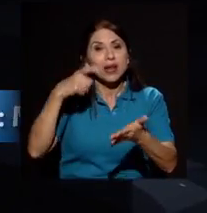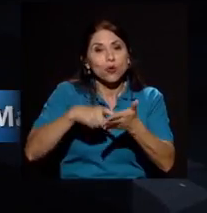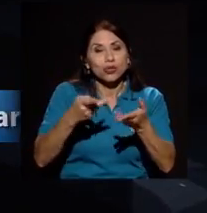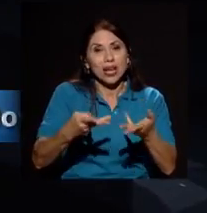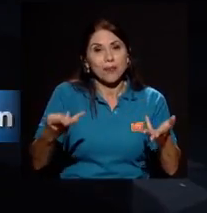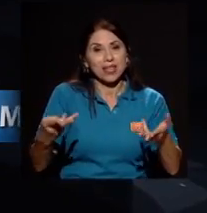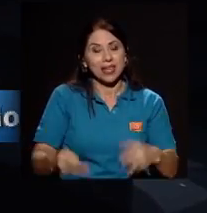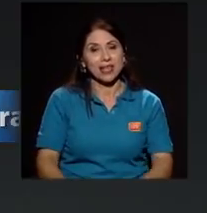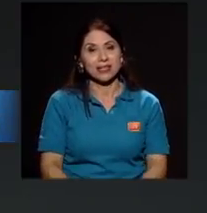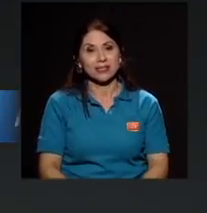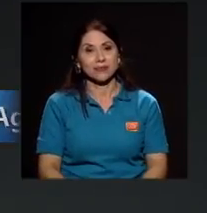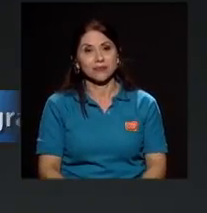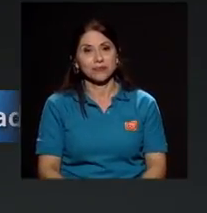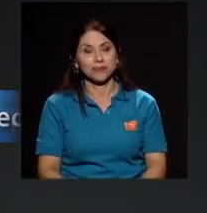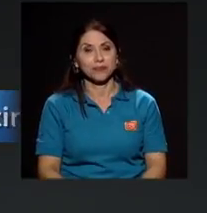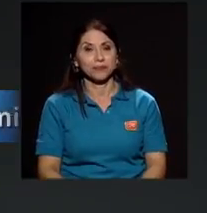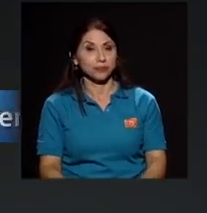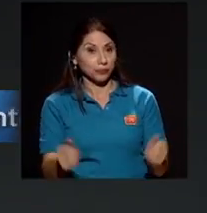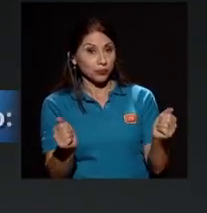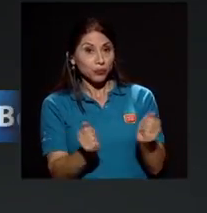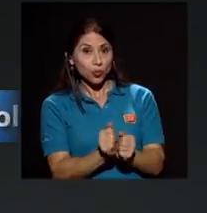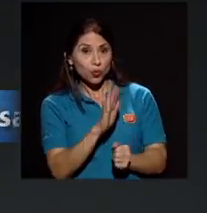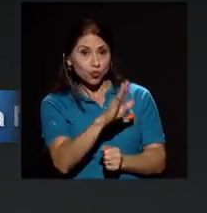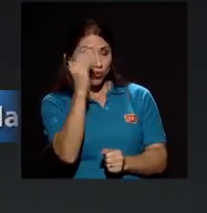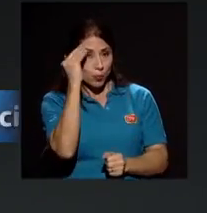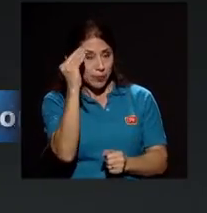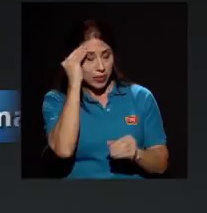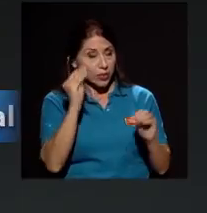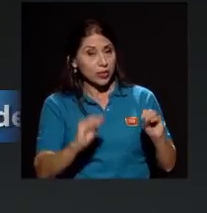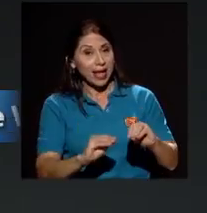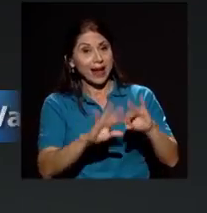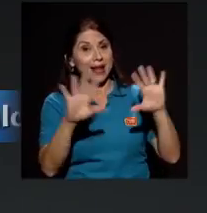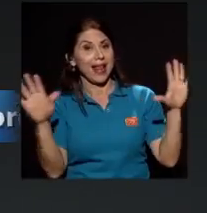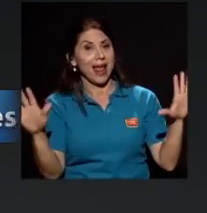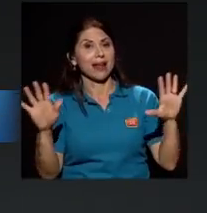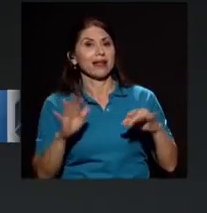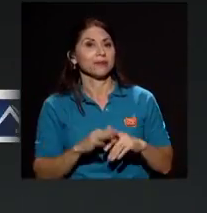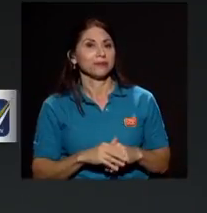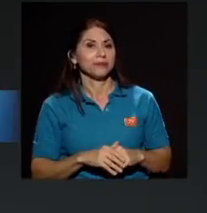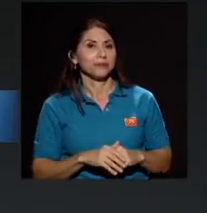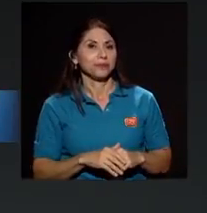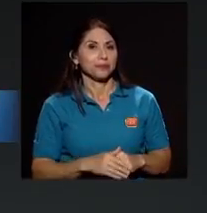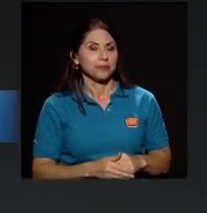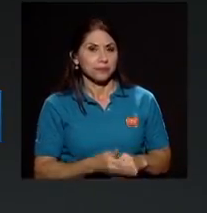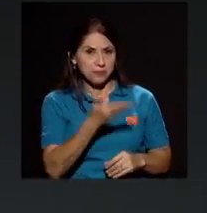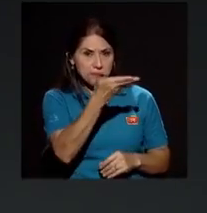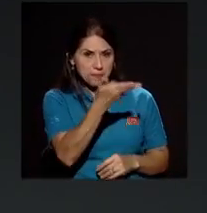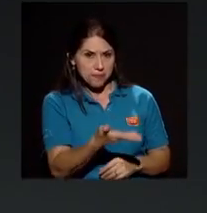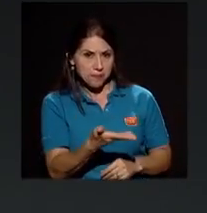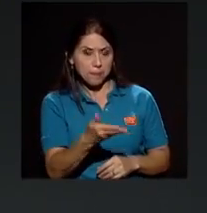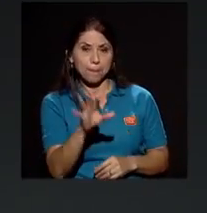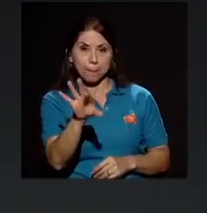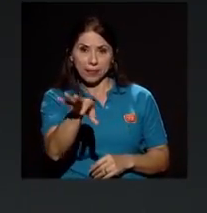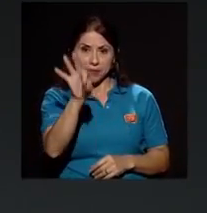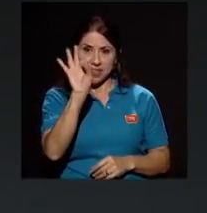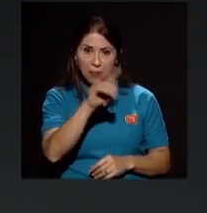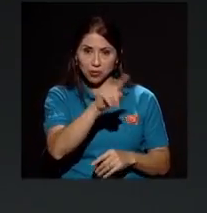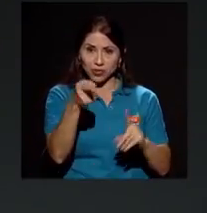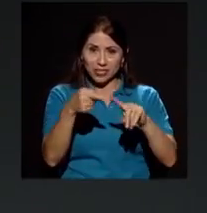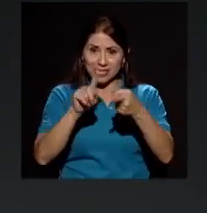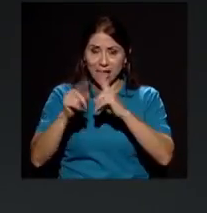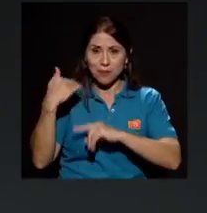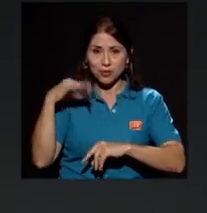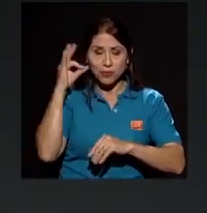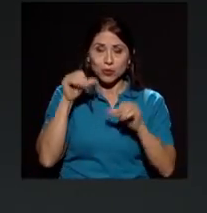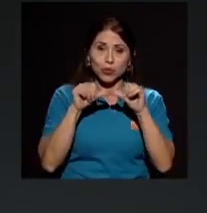tan claras que don ricardo tiene invitamos a las amigas amigos a que